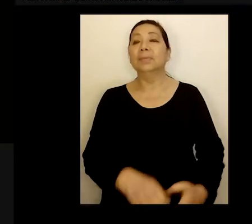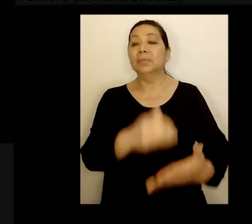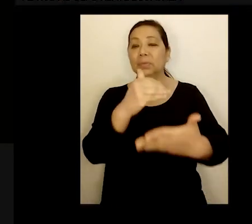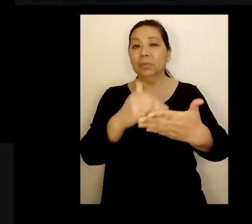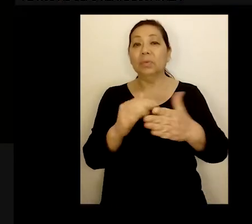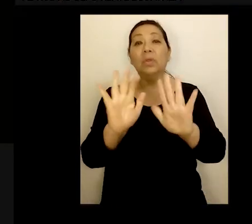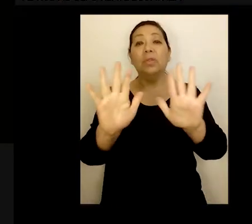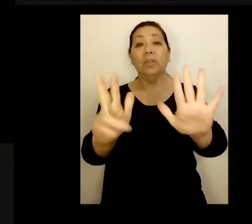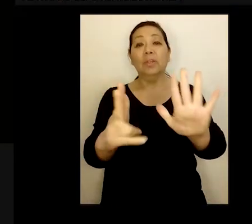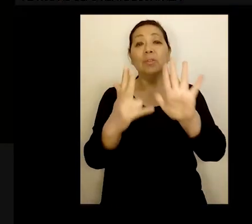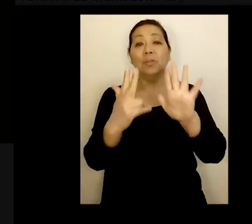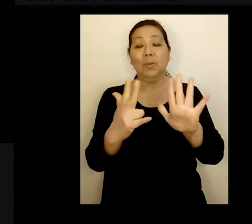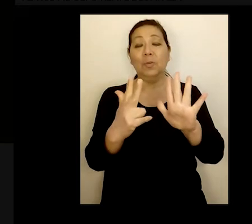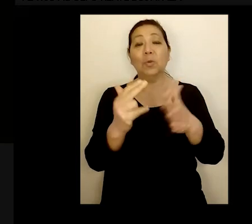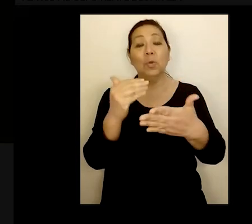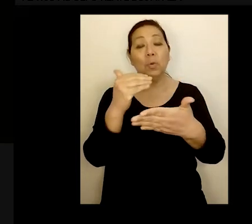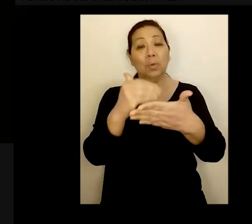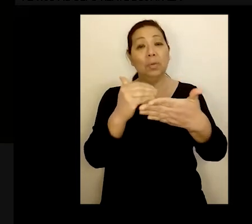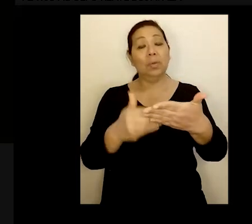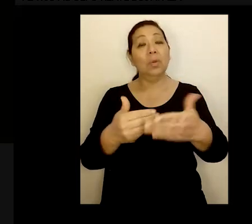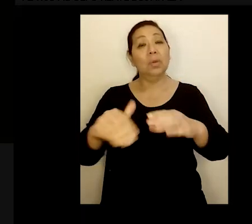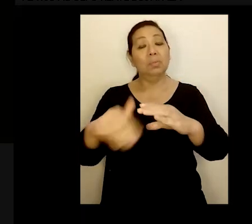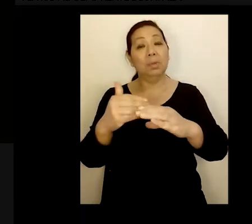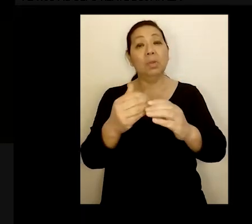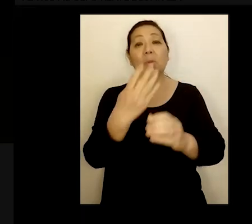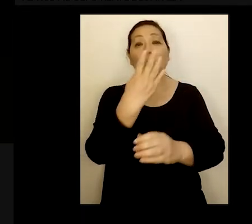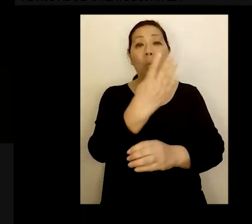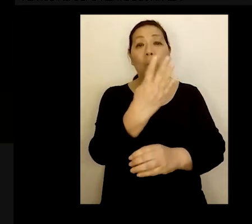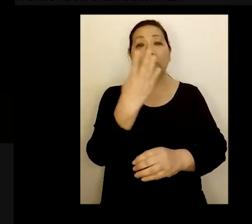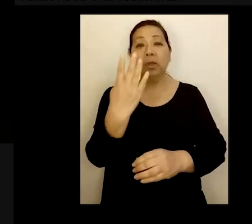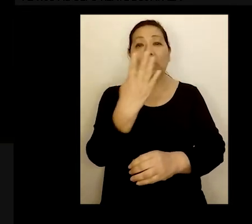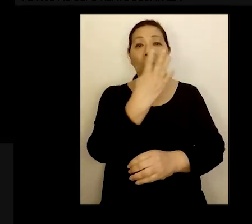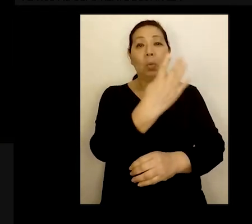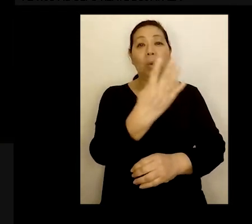Causa número 18, expediente